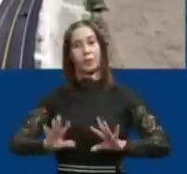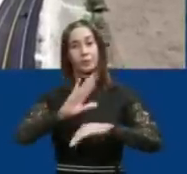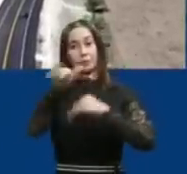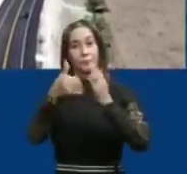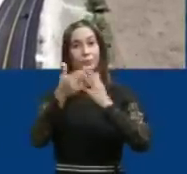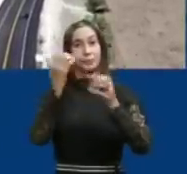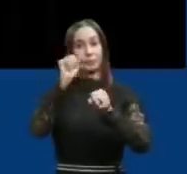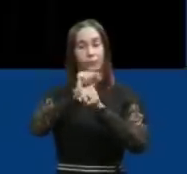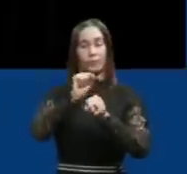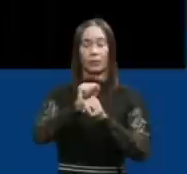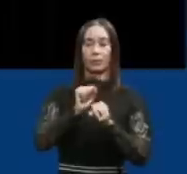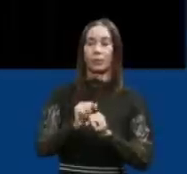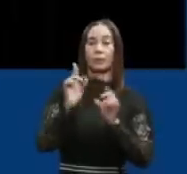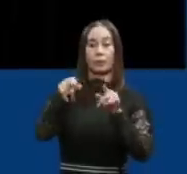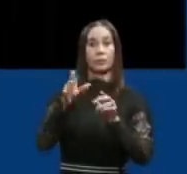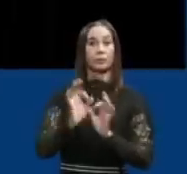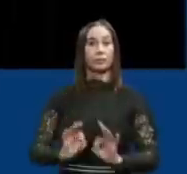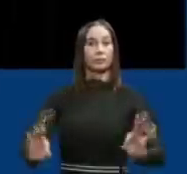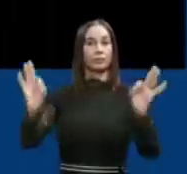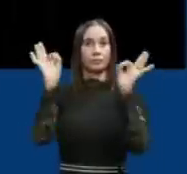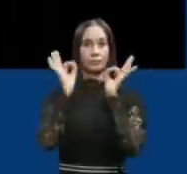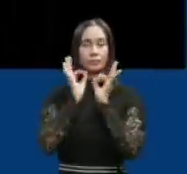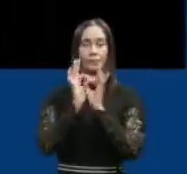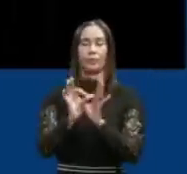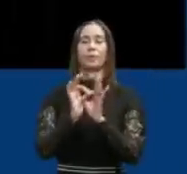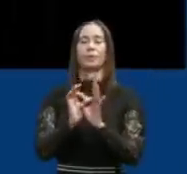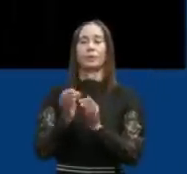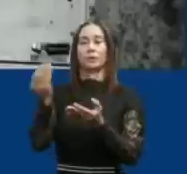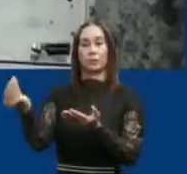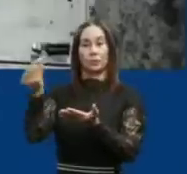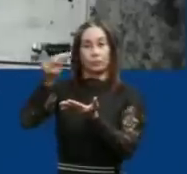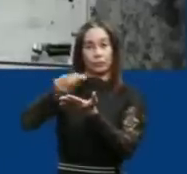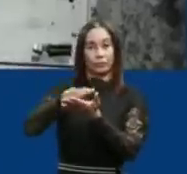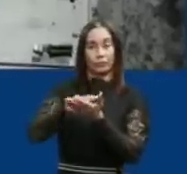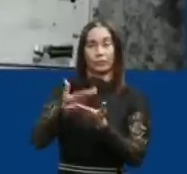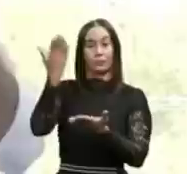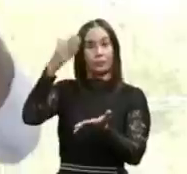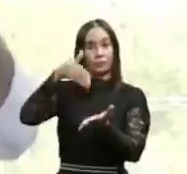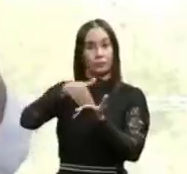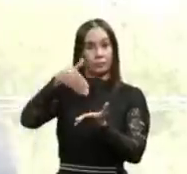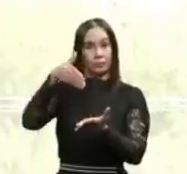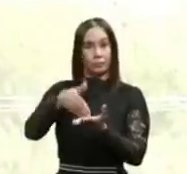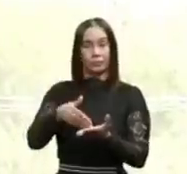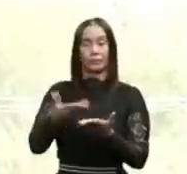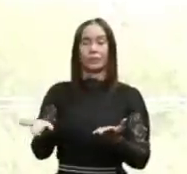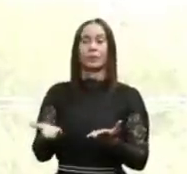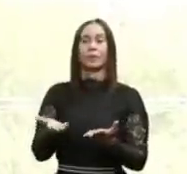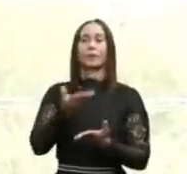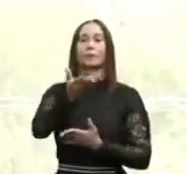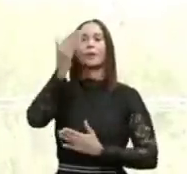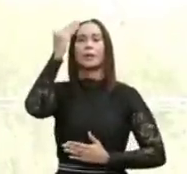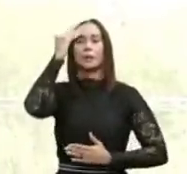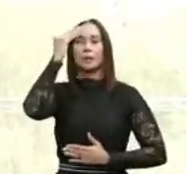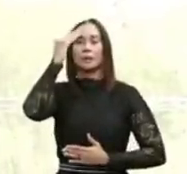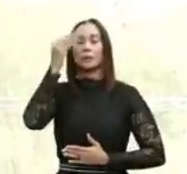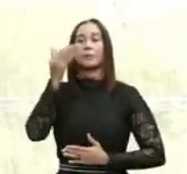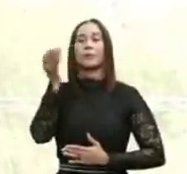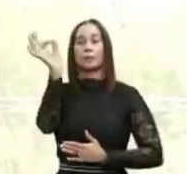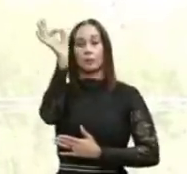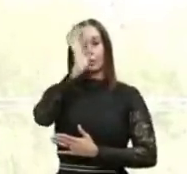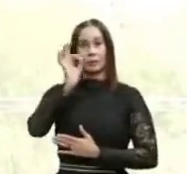obras, obras muy importantes y con una gran inversión, para que sepan que se está haciendo de